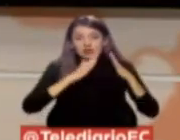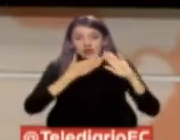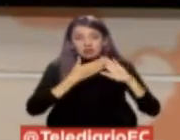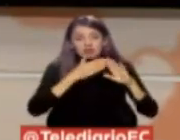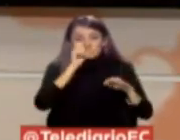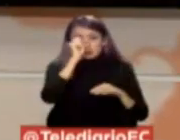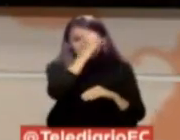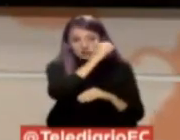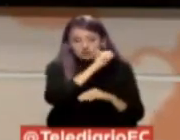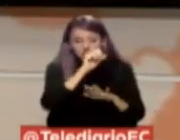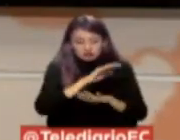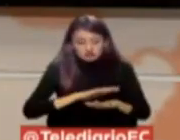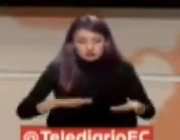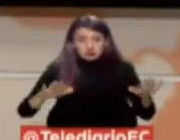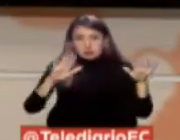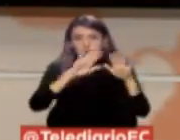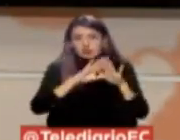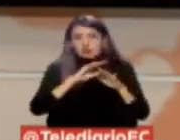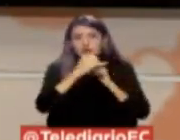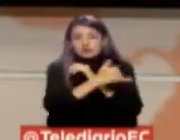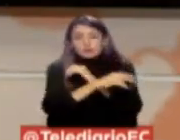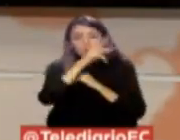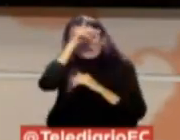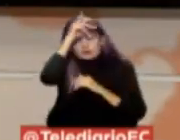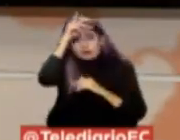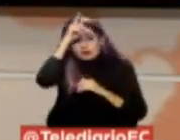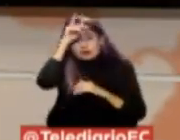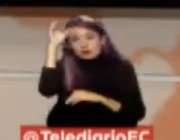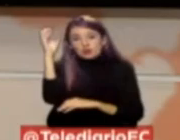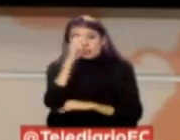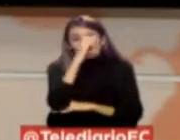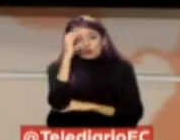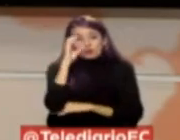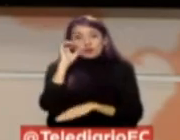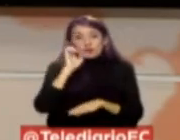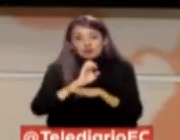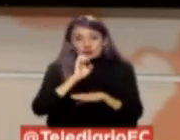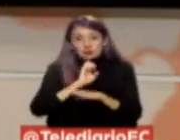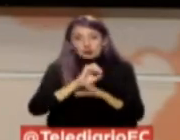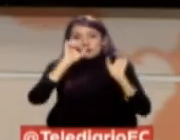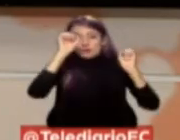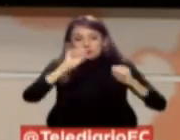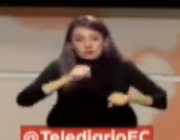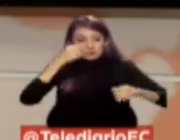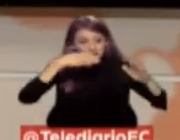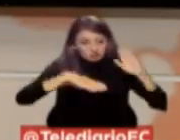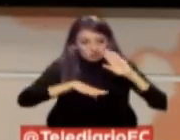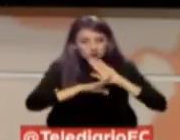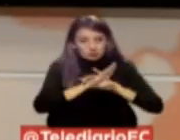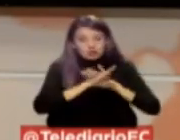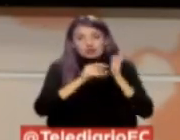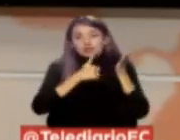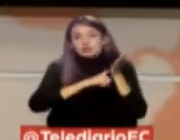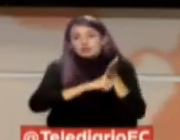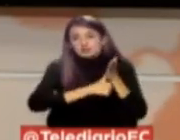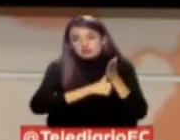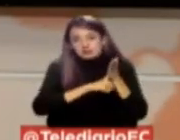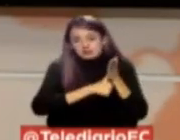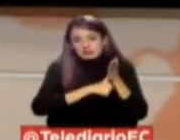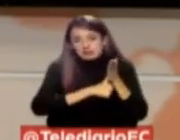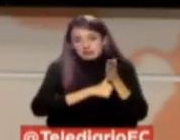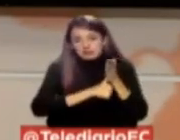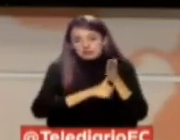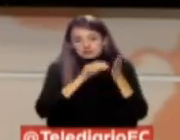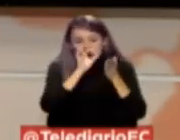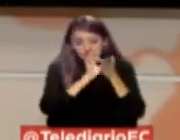comunidad andina, que hoy día tiene que ver con Perú, Colombia y Ecuador, pueden entrar con una cédula válida a nuestro